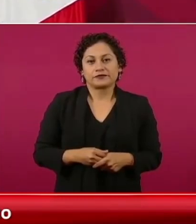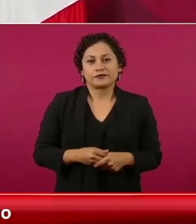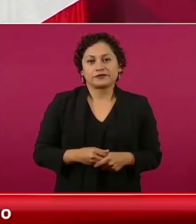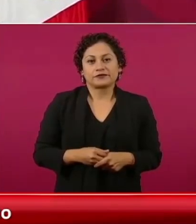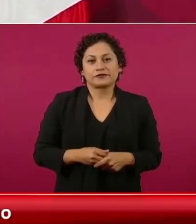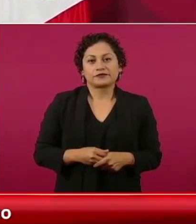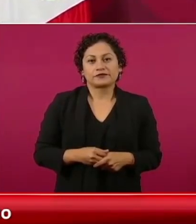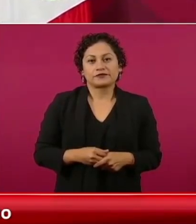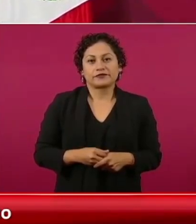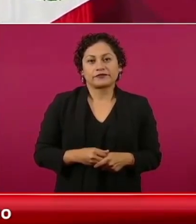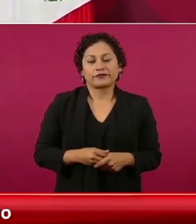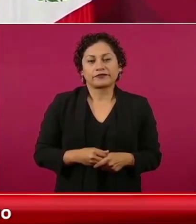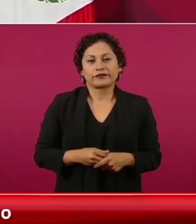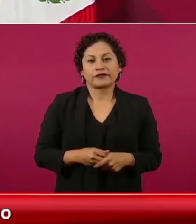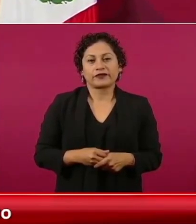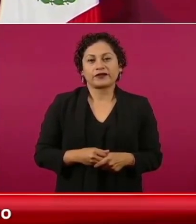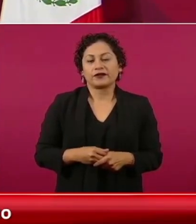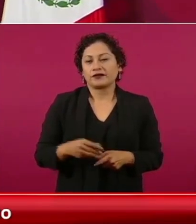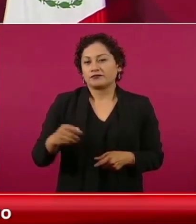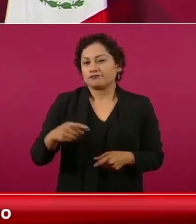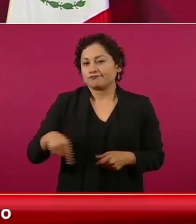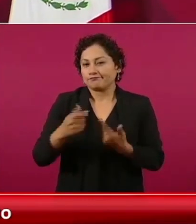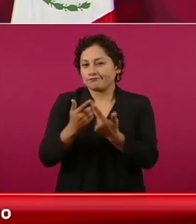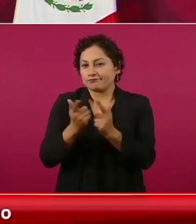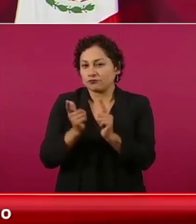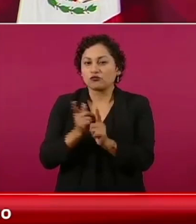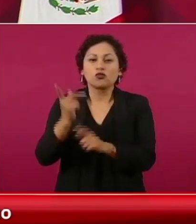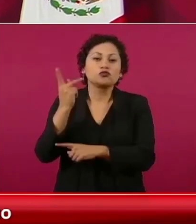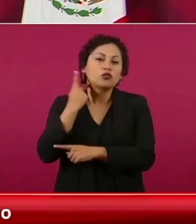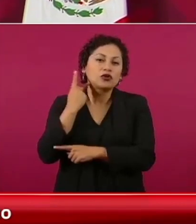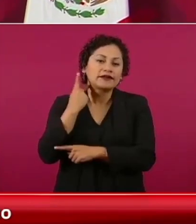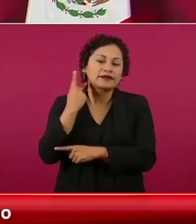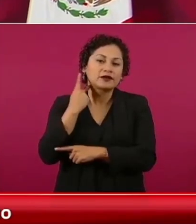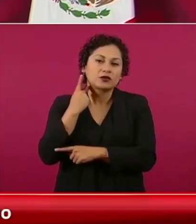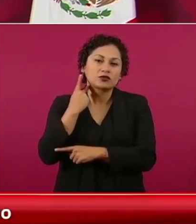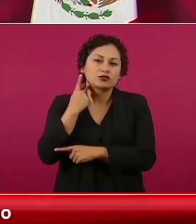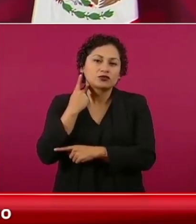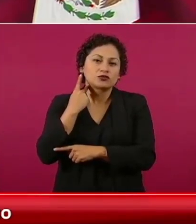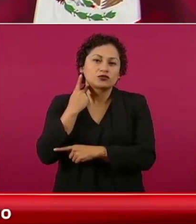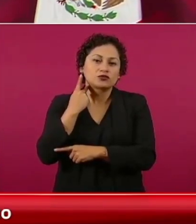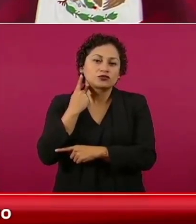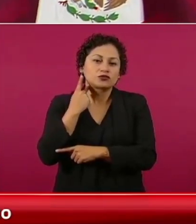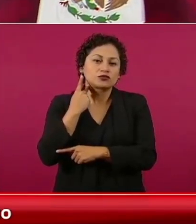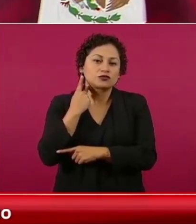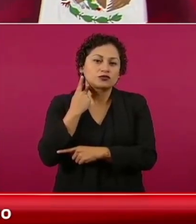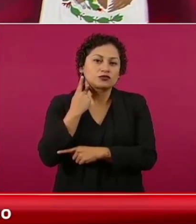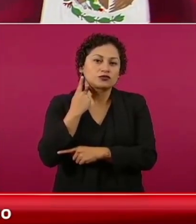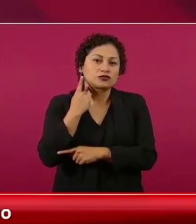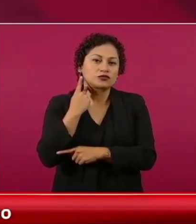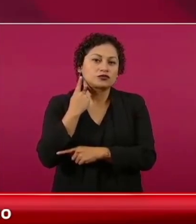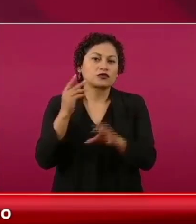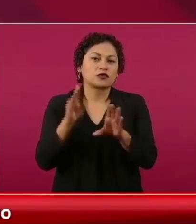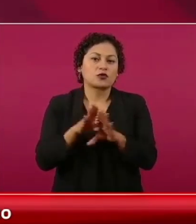de diversión, incluso en el